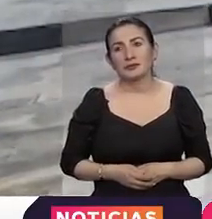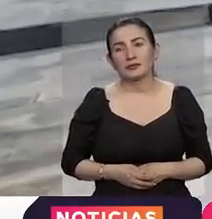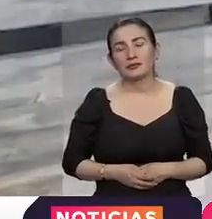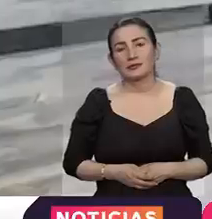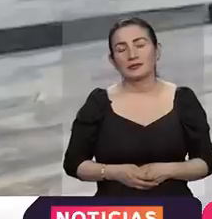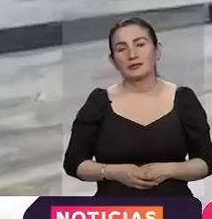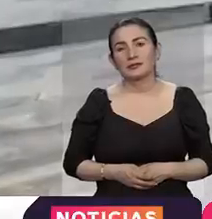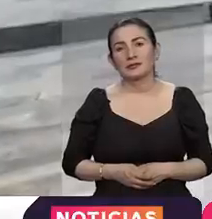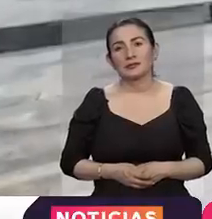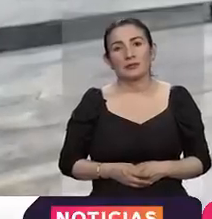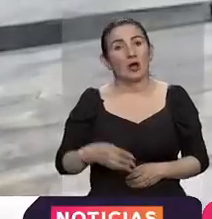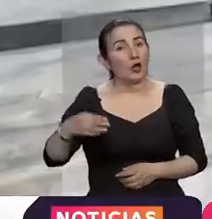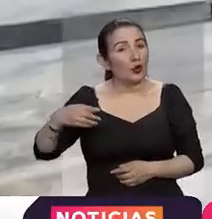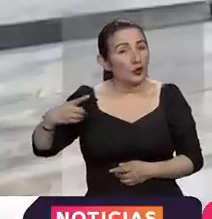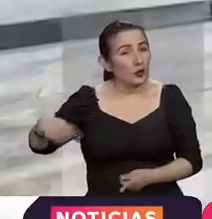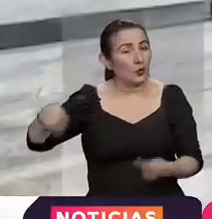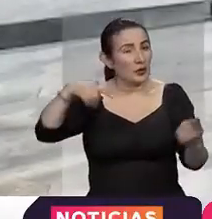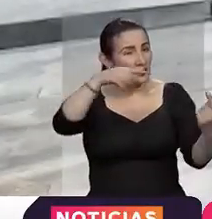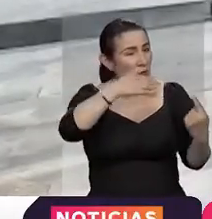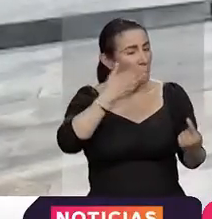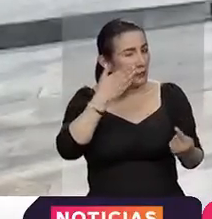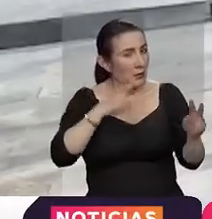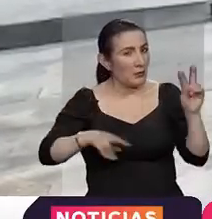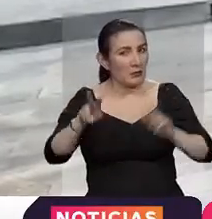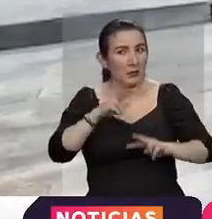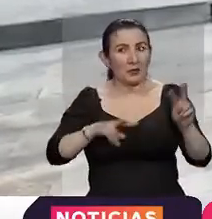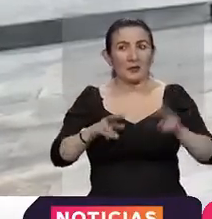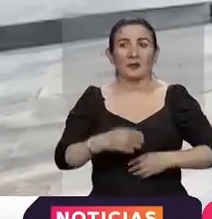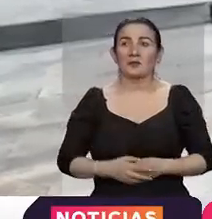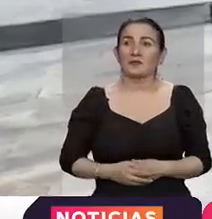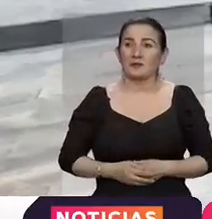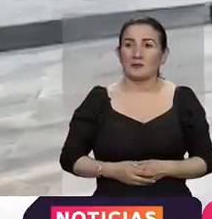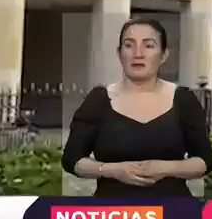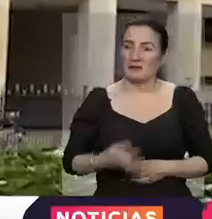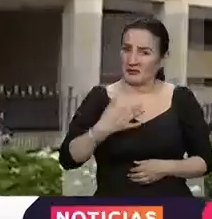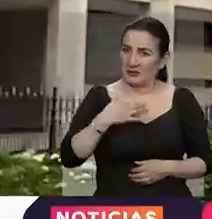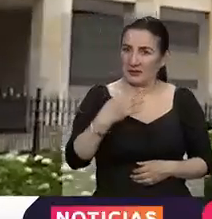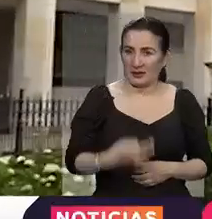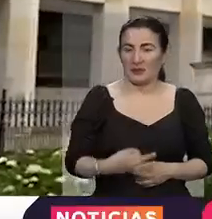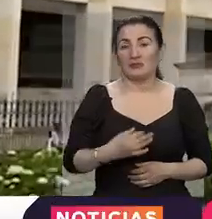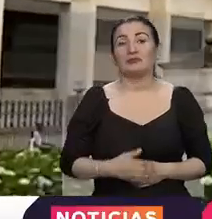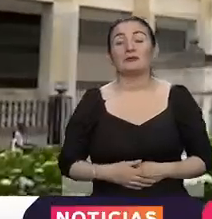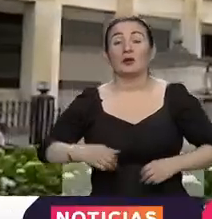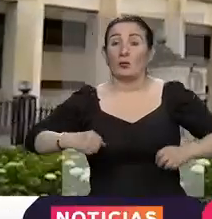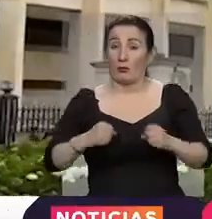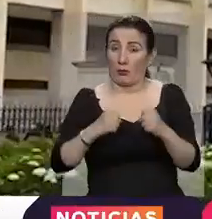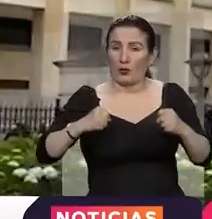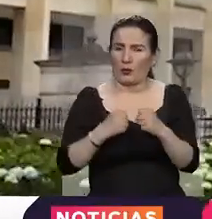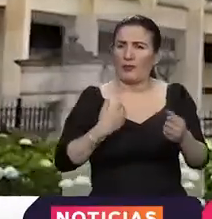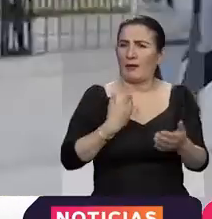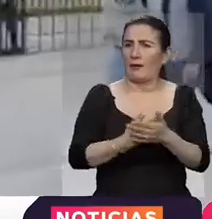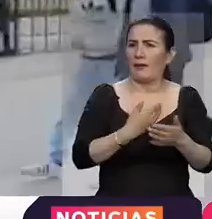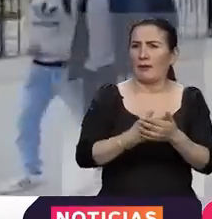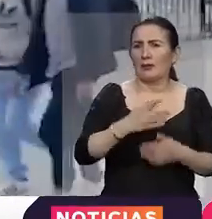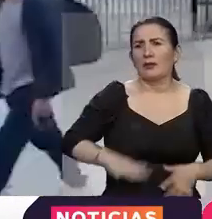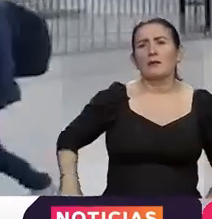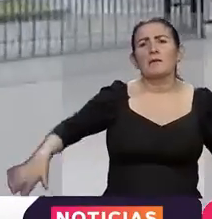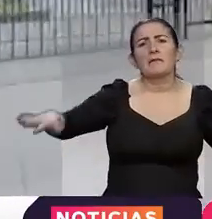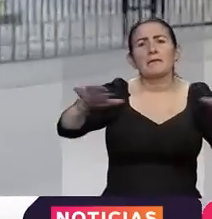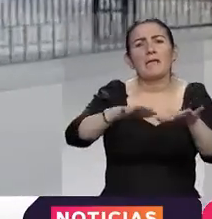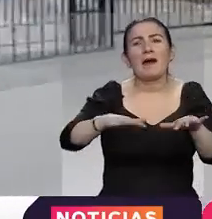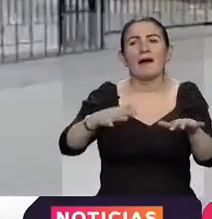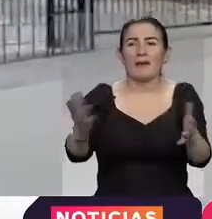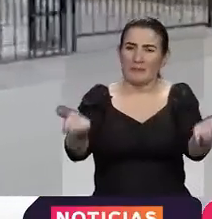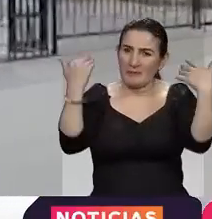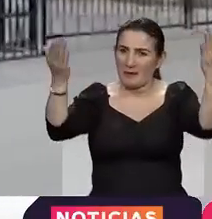además de turístico, de dignidad. Los bogotanos también argumentan que es un espacio para